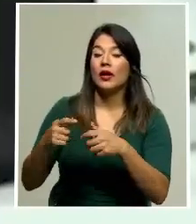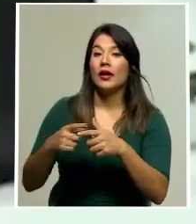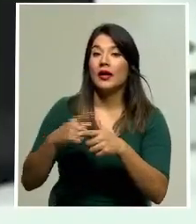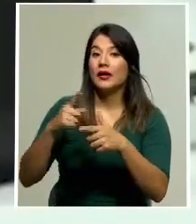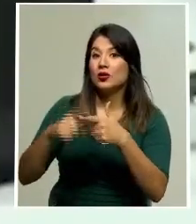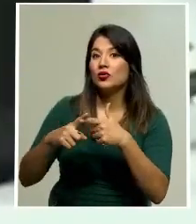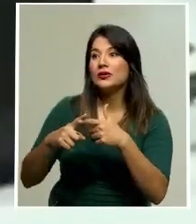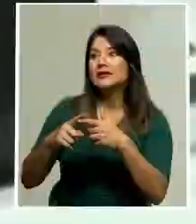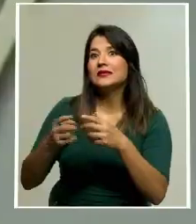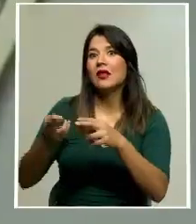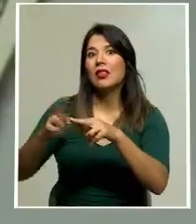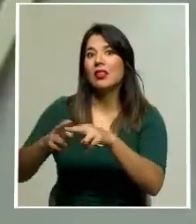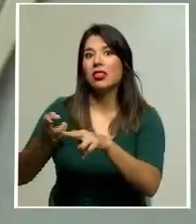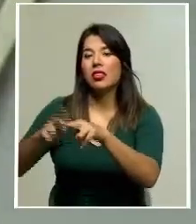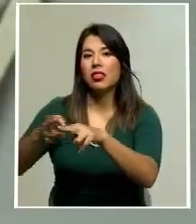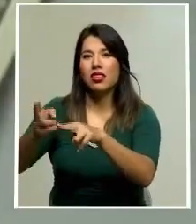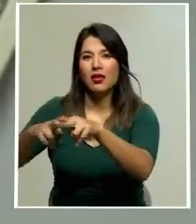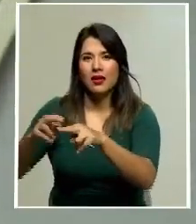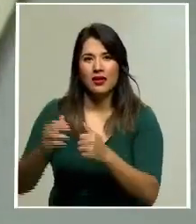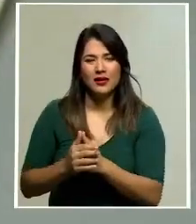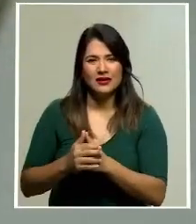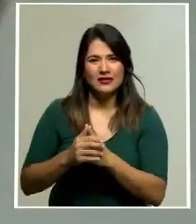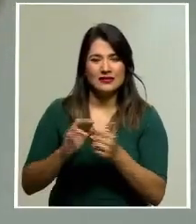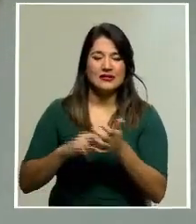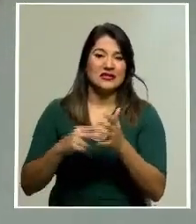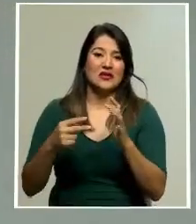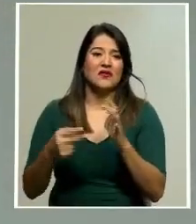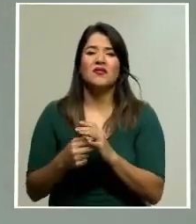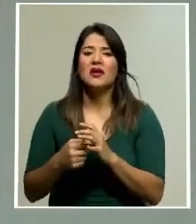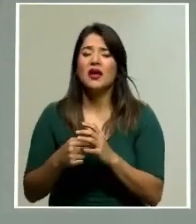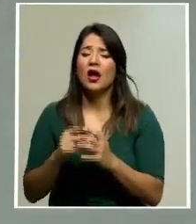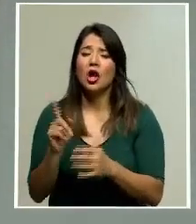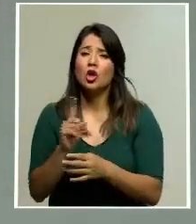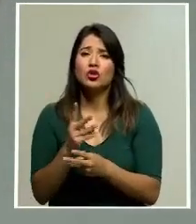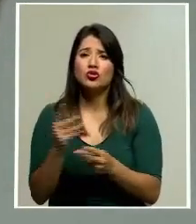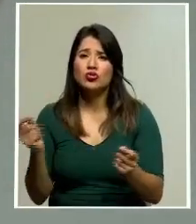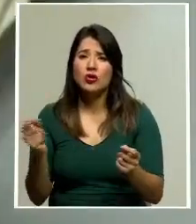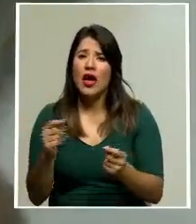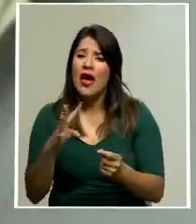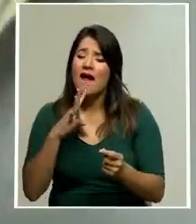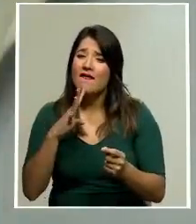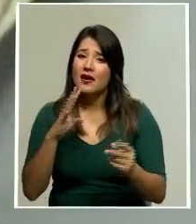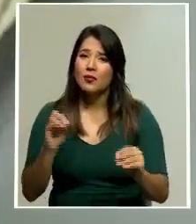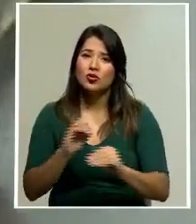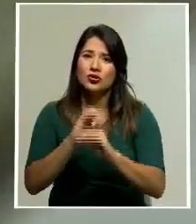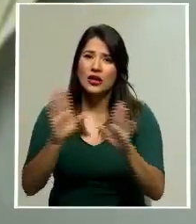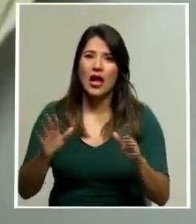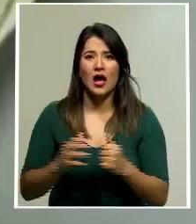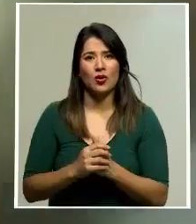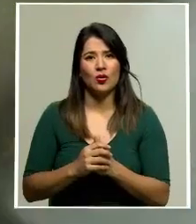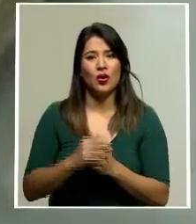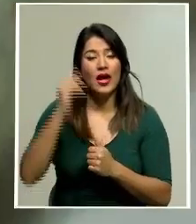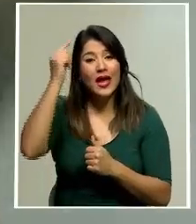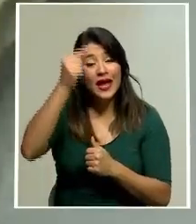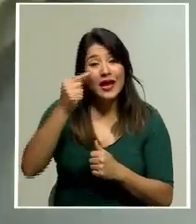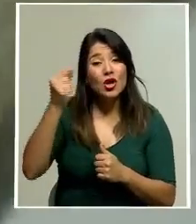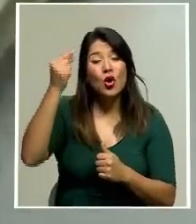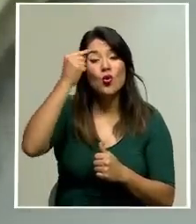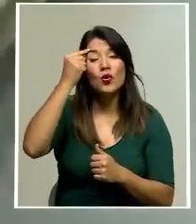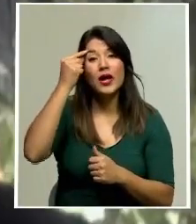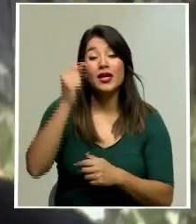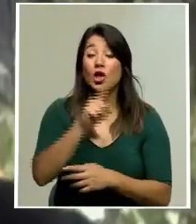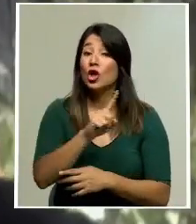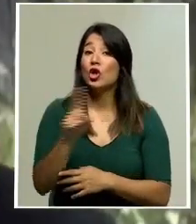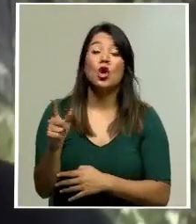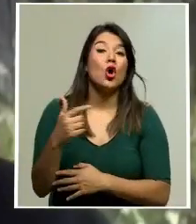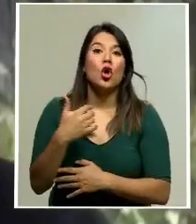que sigue. Entonces, esto es un torniquete. Seamos honestos, hablemos claro. El gobierno